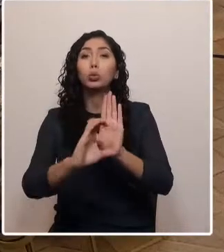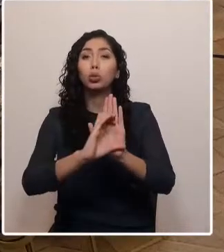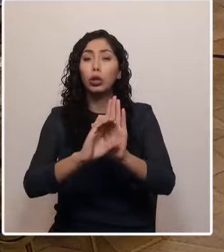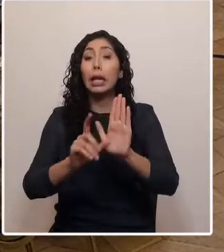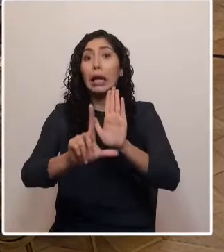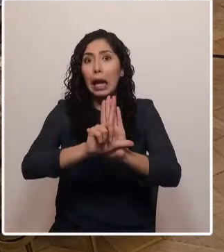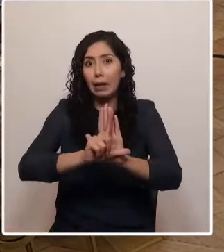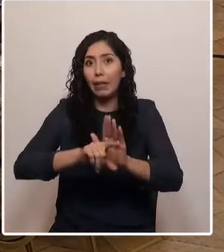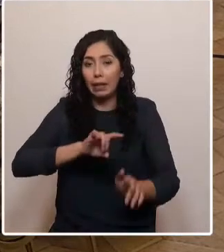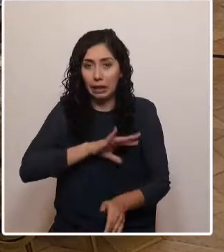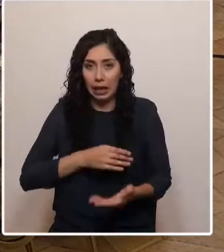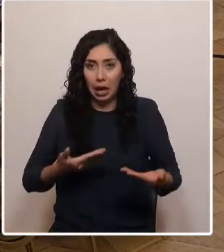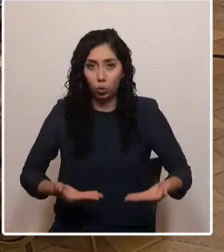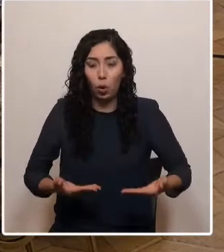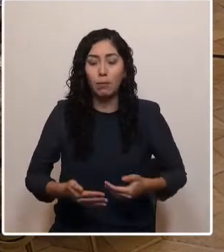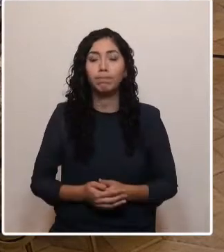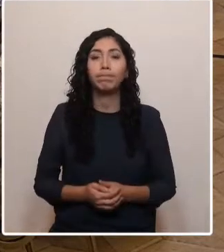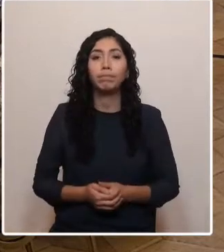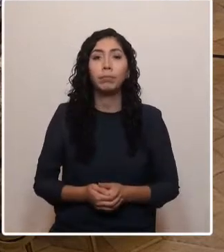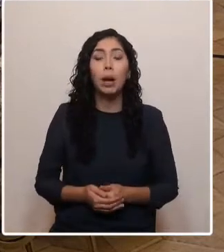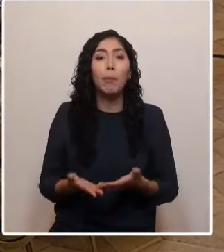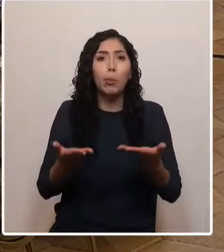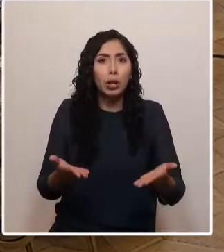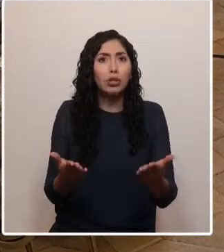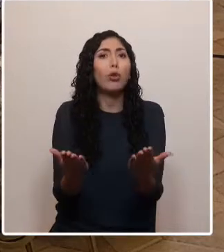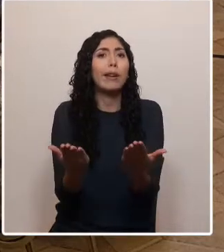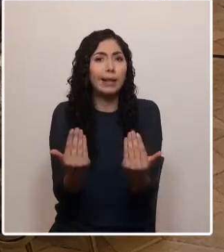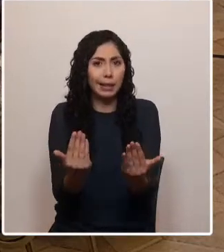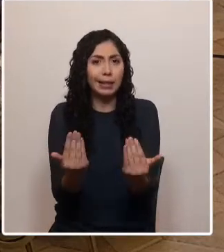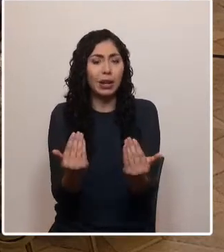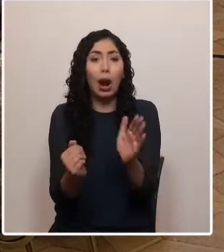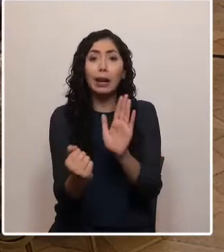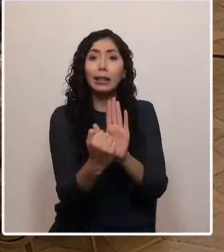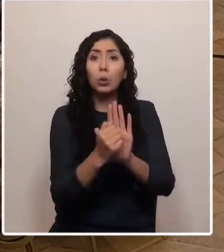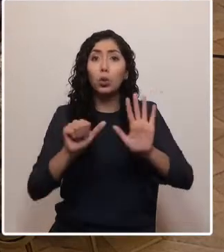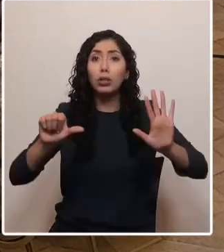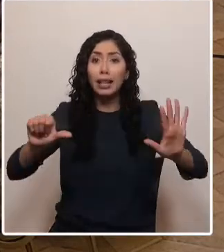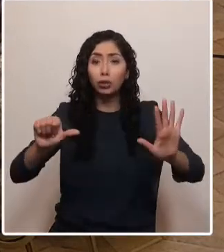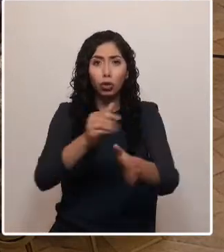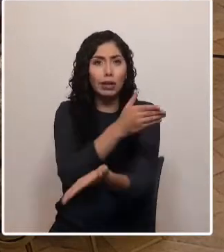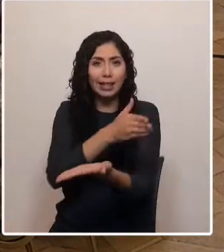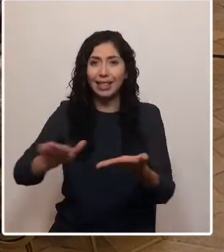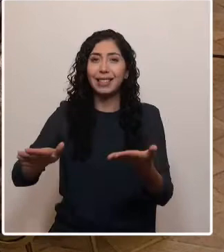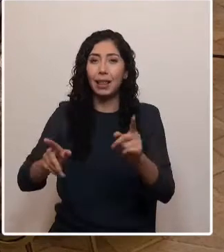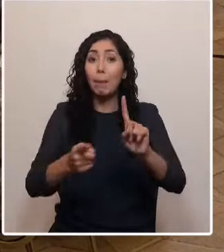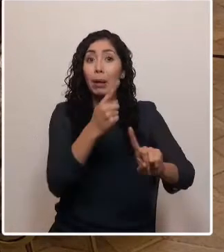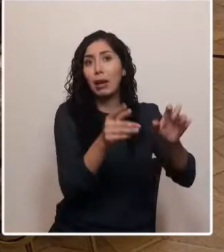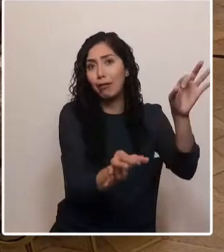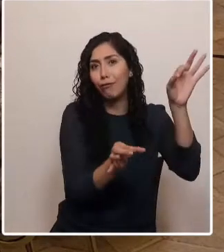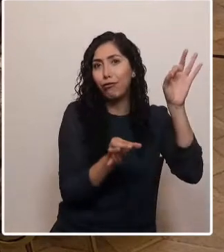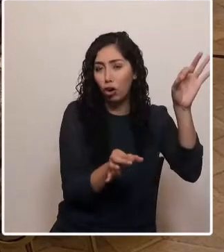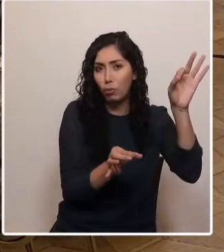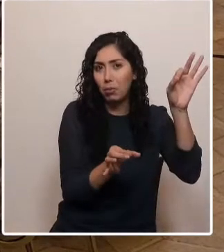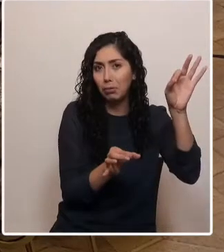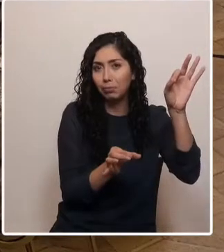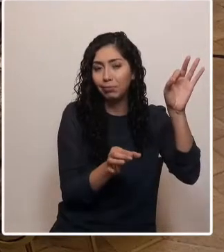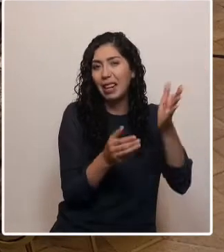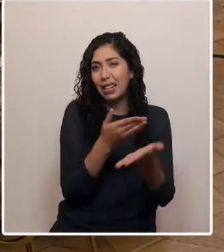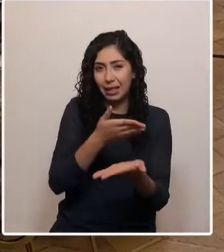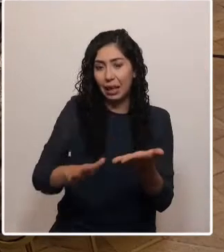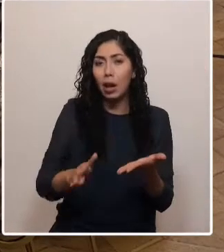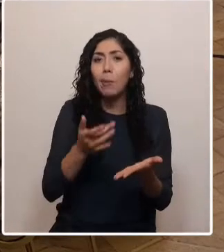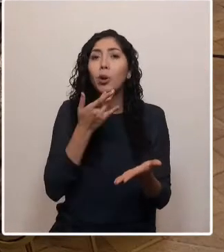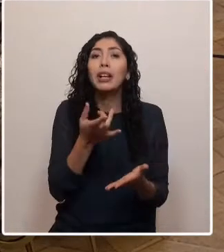Chile. Es por ello que era necesario rechazar el artículo 6 del primer informe que trataba sobre esta materia, ya que solo